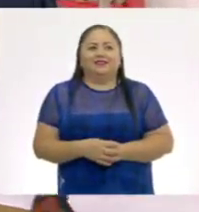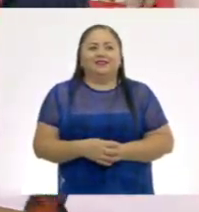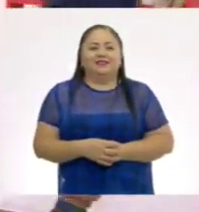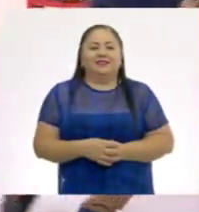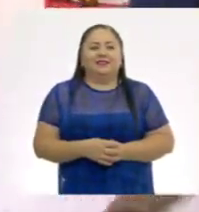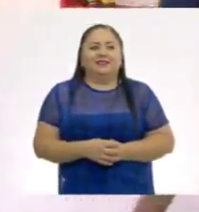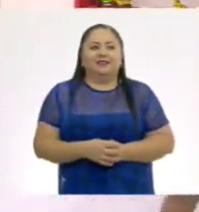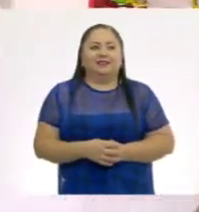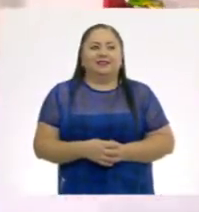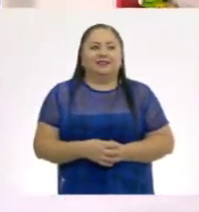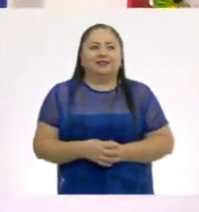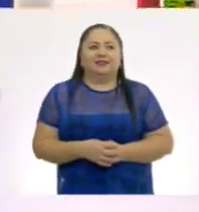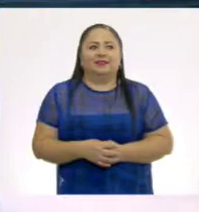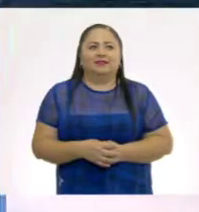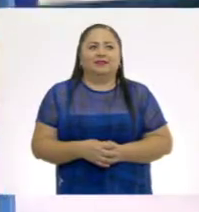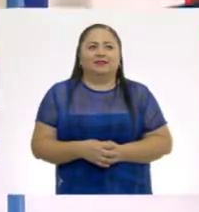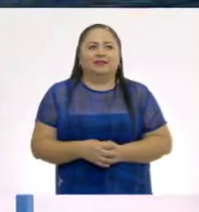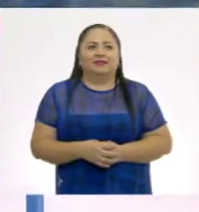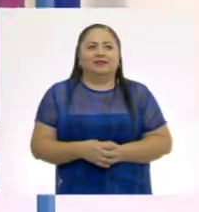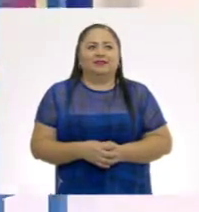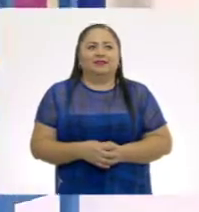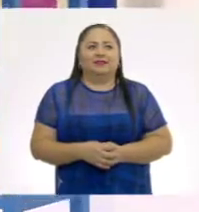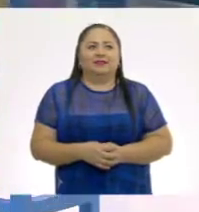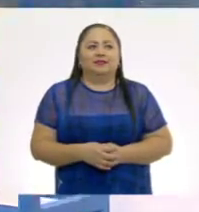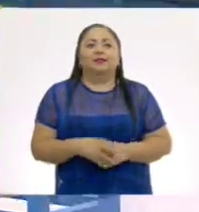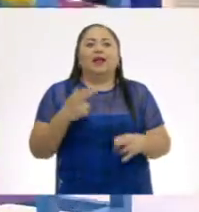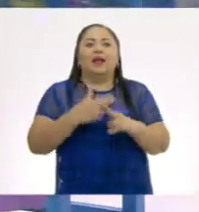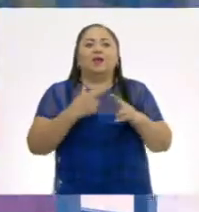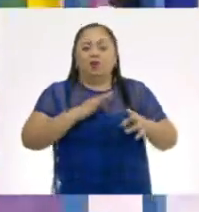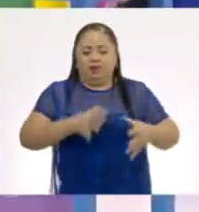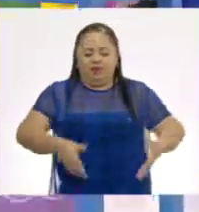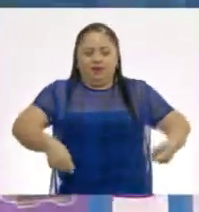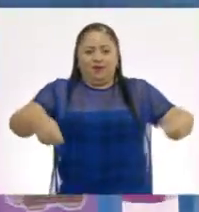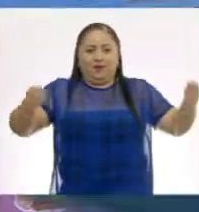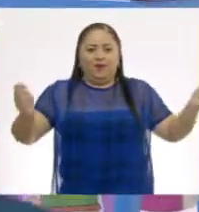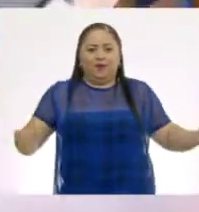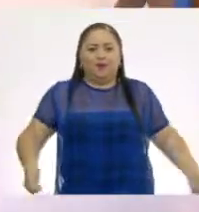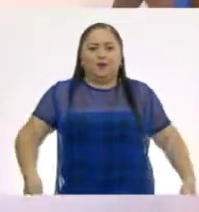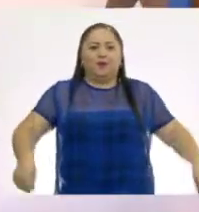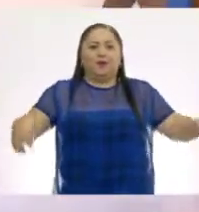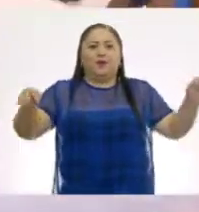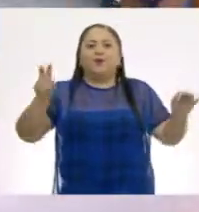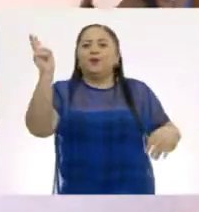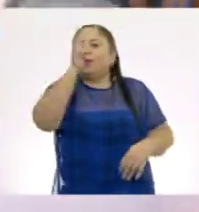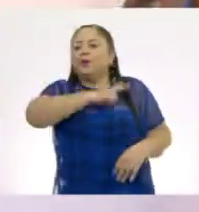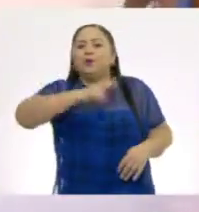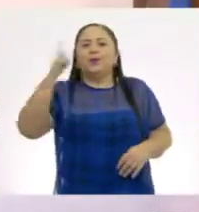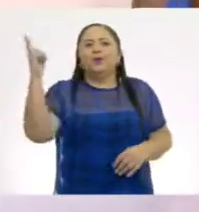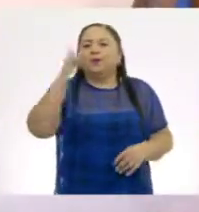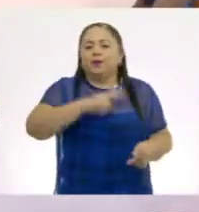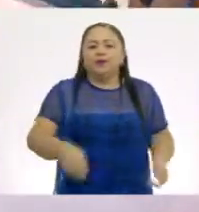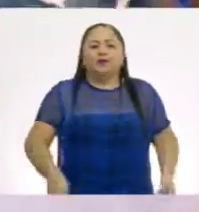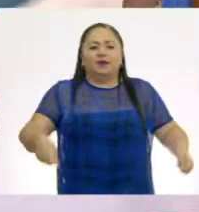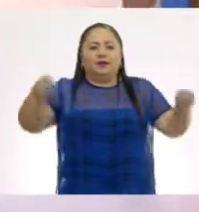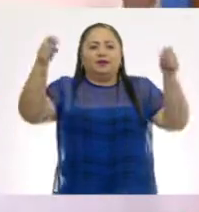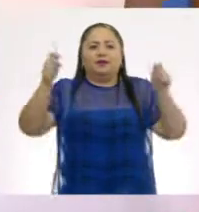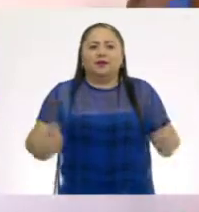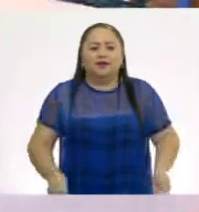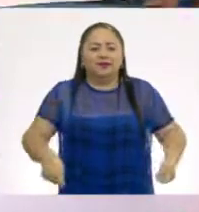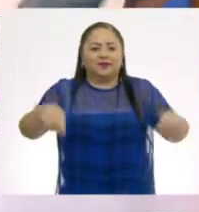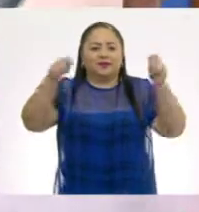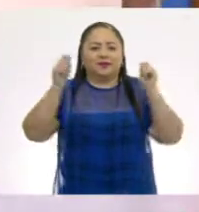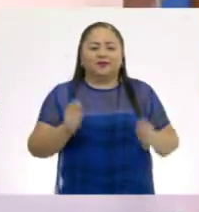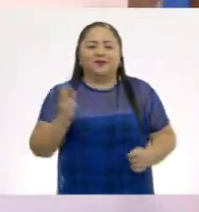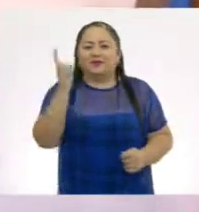Exactamente. Hasta lo podemos extender. Como el viento. El viento arriba y